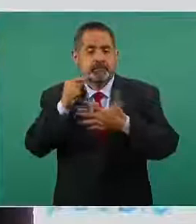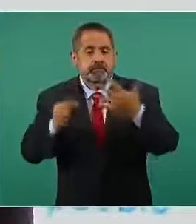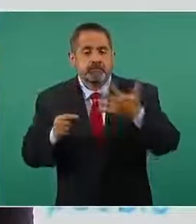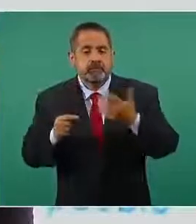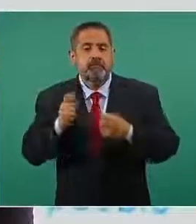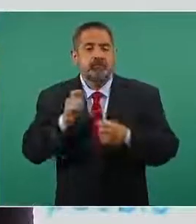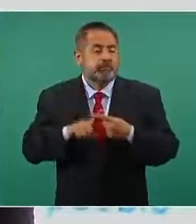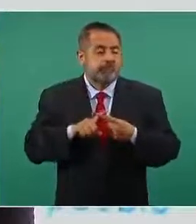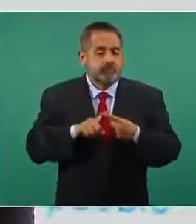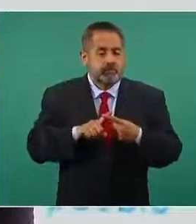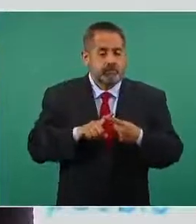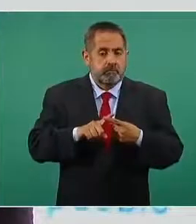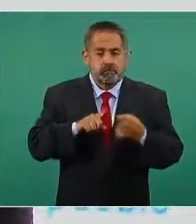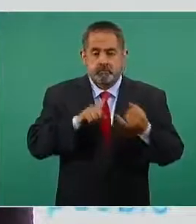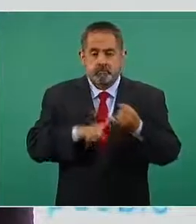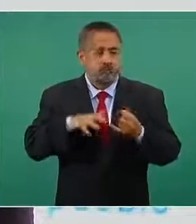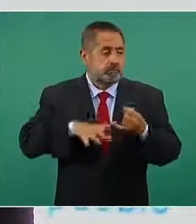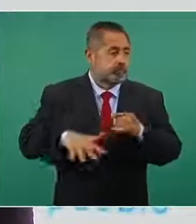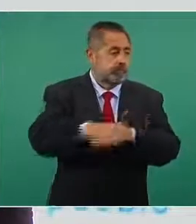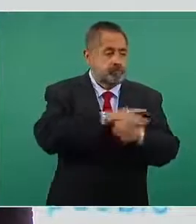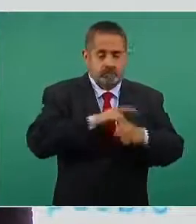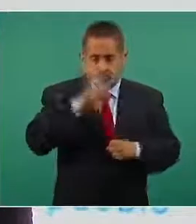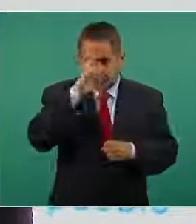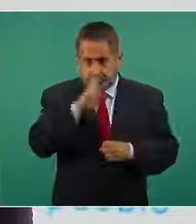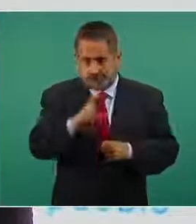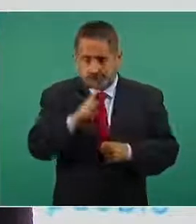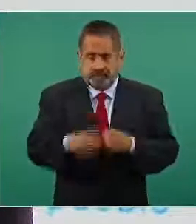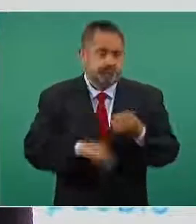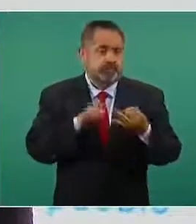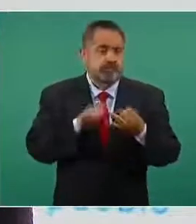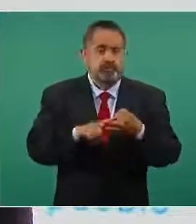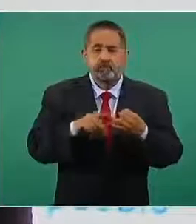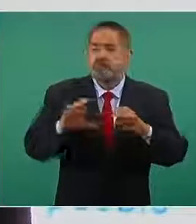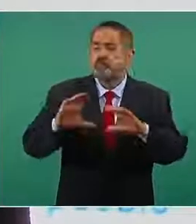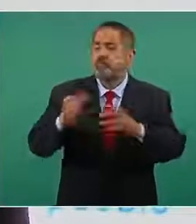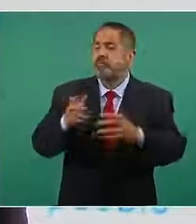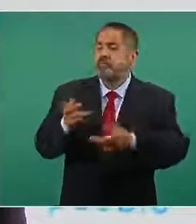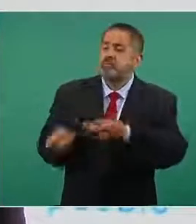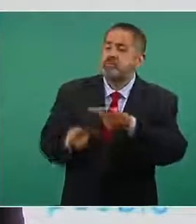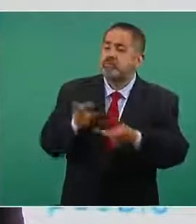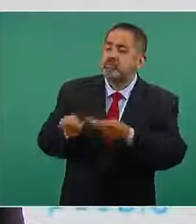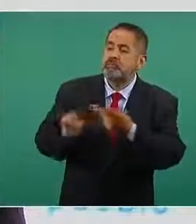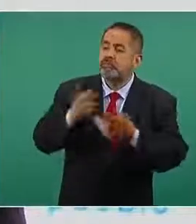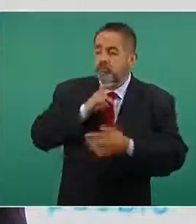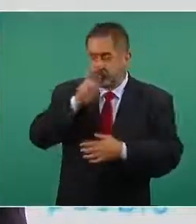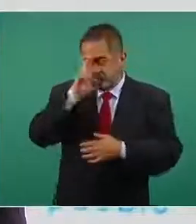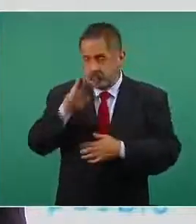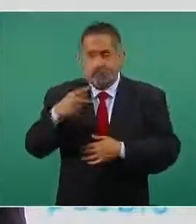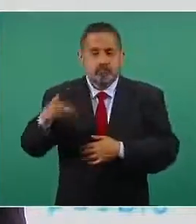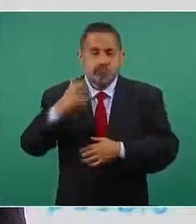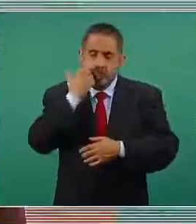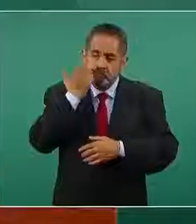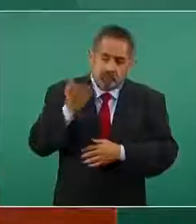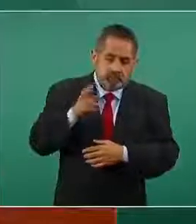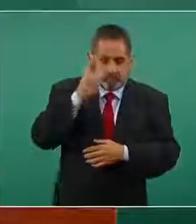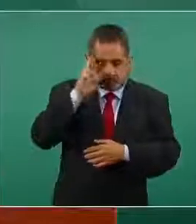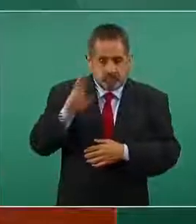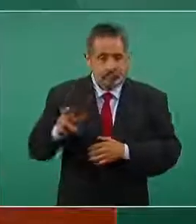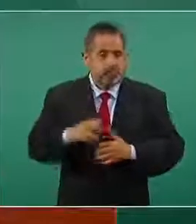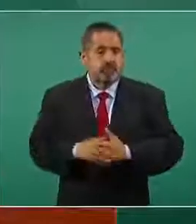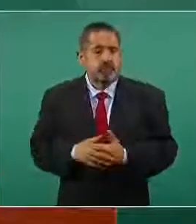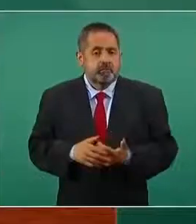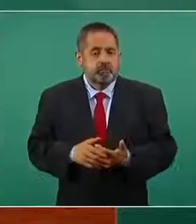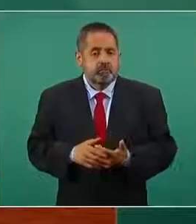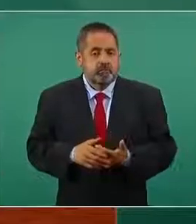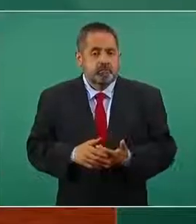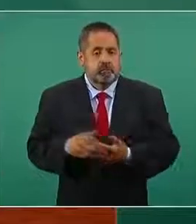que respete al medio ambiente, que consulte a las comunidades y respete su voluntad. No se lleva a cabo